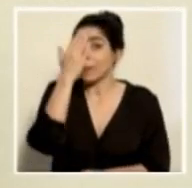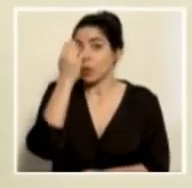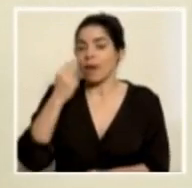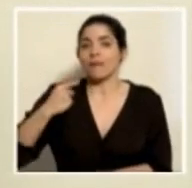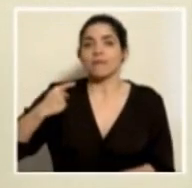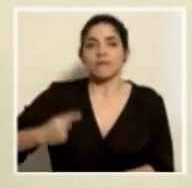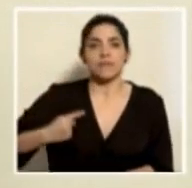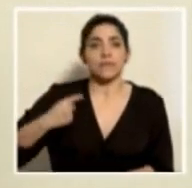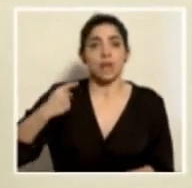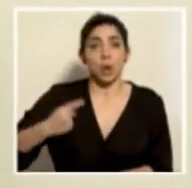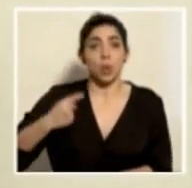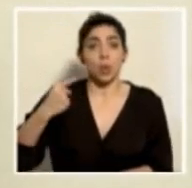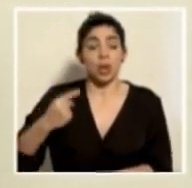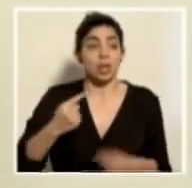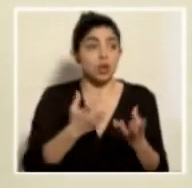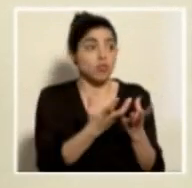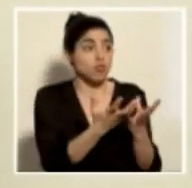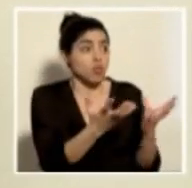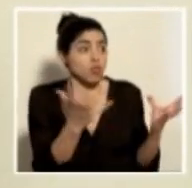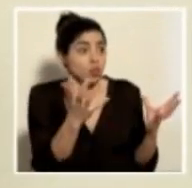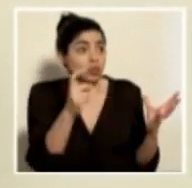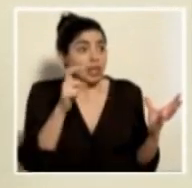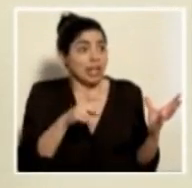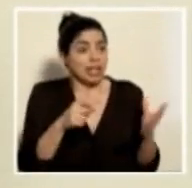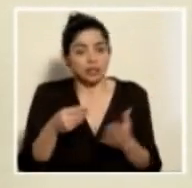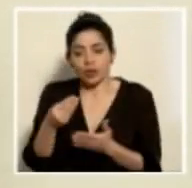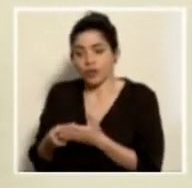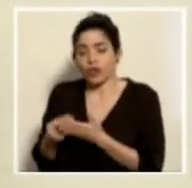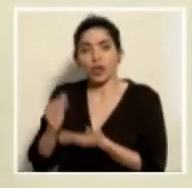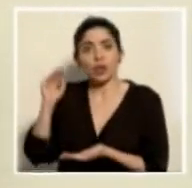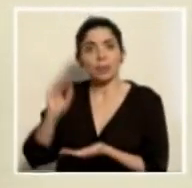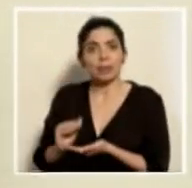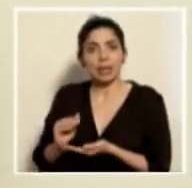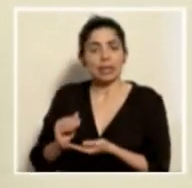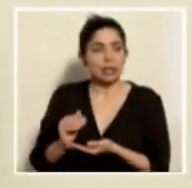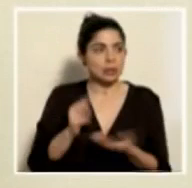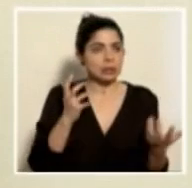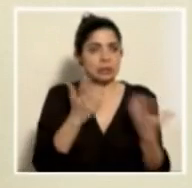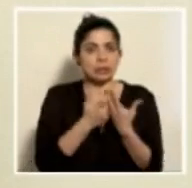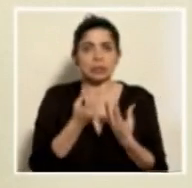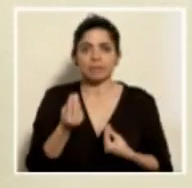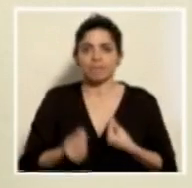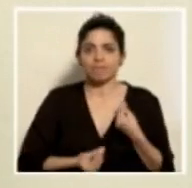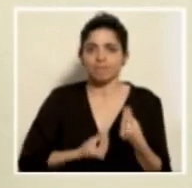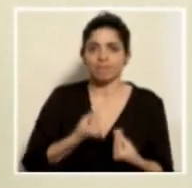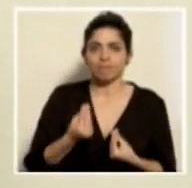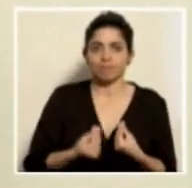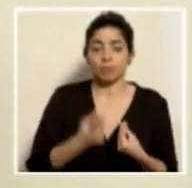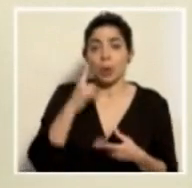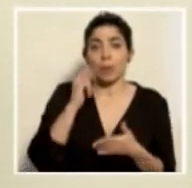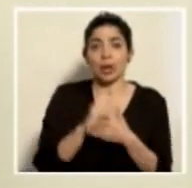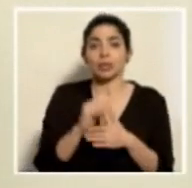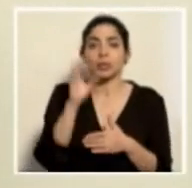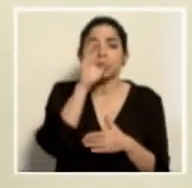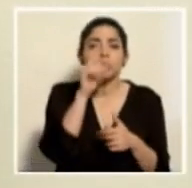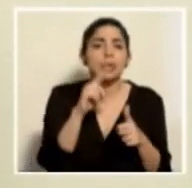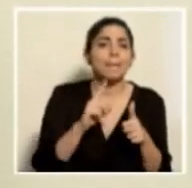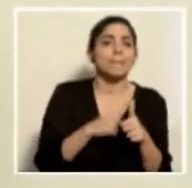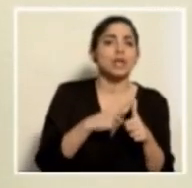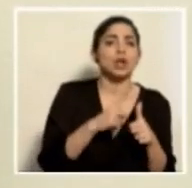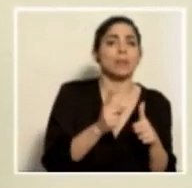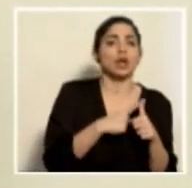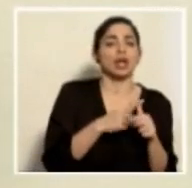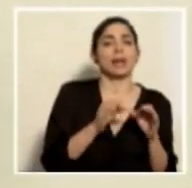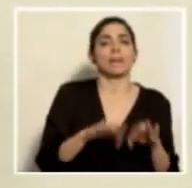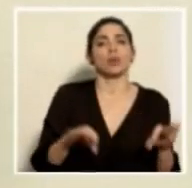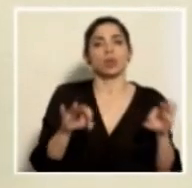frecuente cuando hay más necesidad que recursos disponibles. Por eso la priorización es importante.